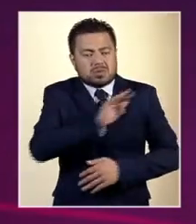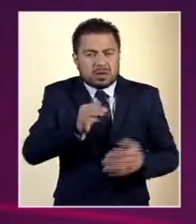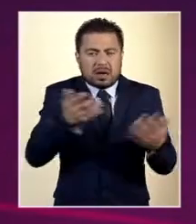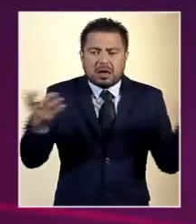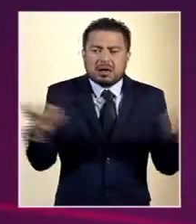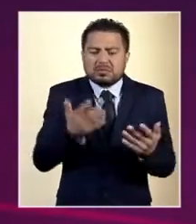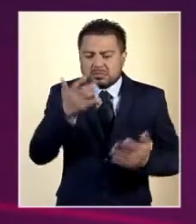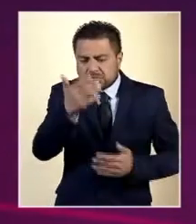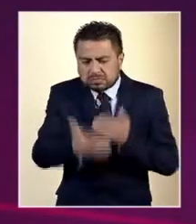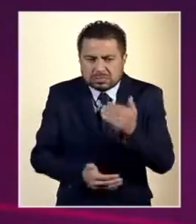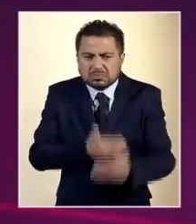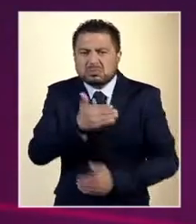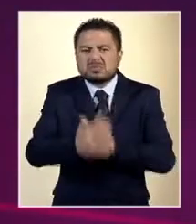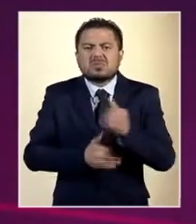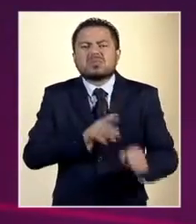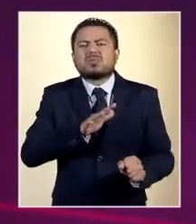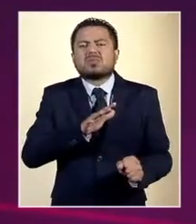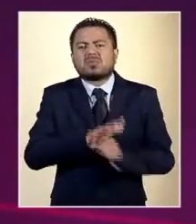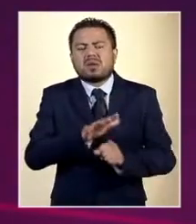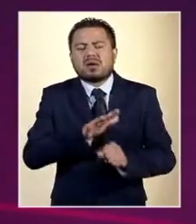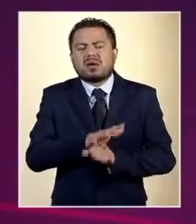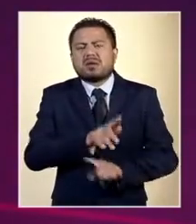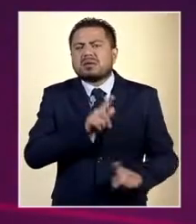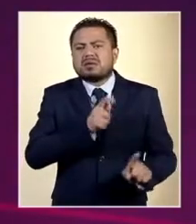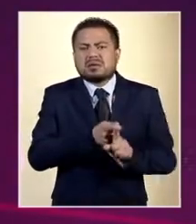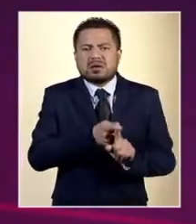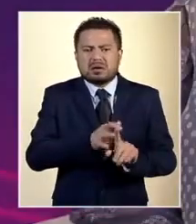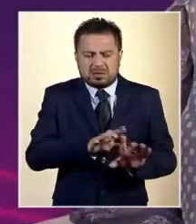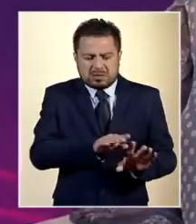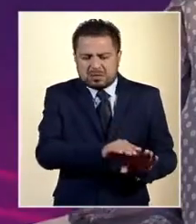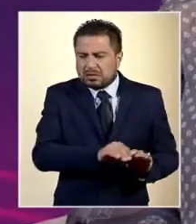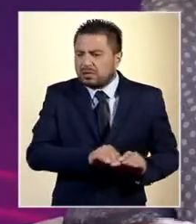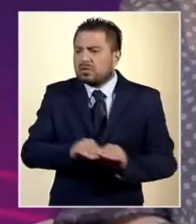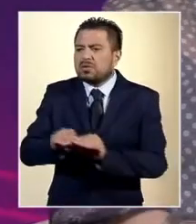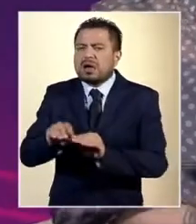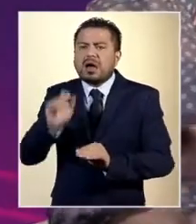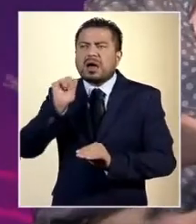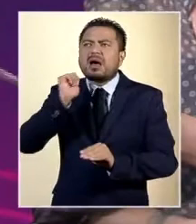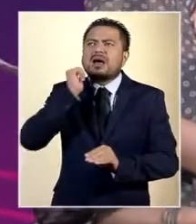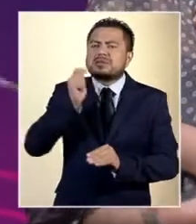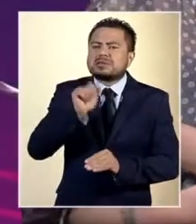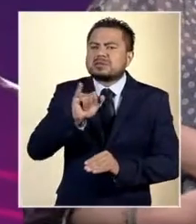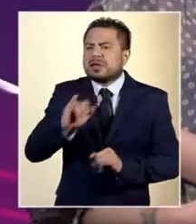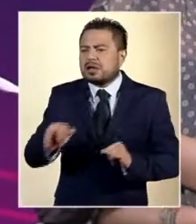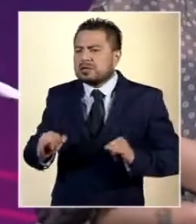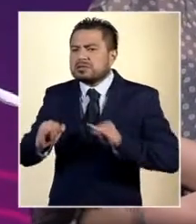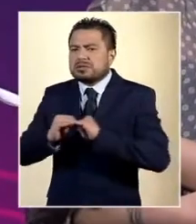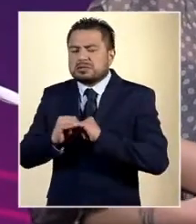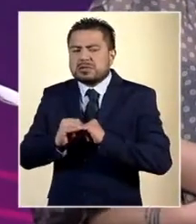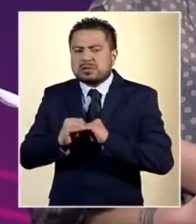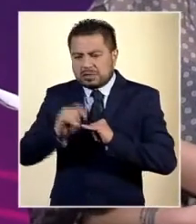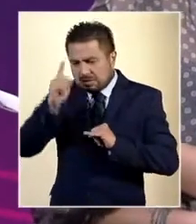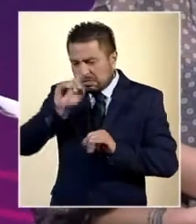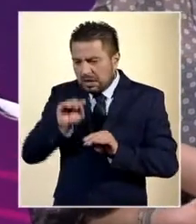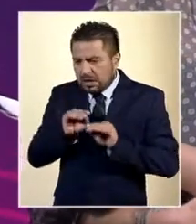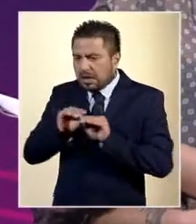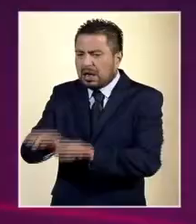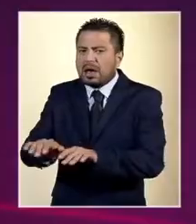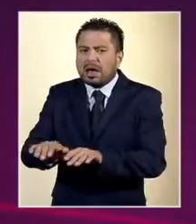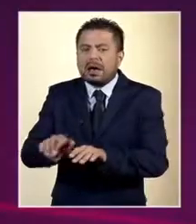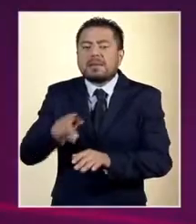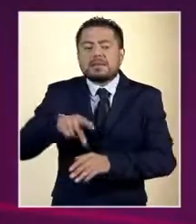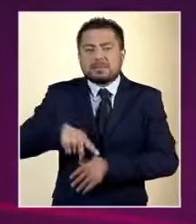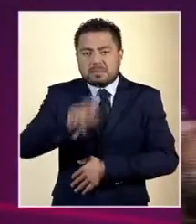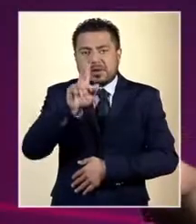hacer un proceso de colocarlos en alguna, sí, institución residencial,